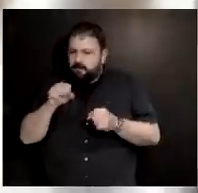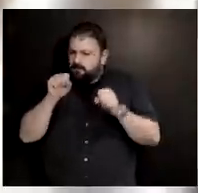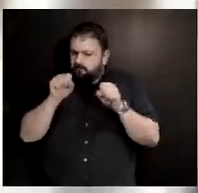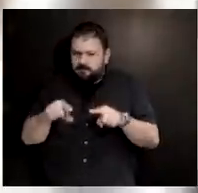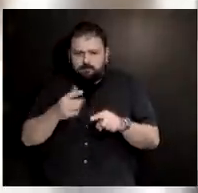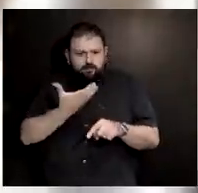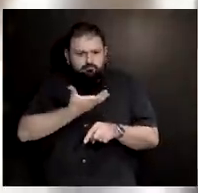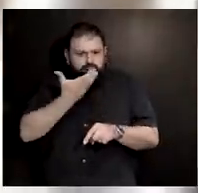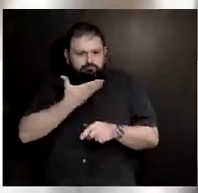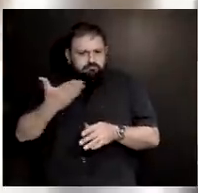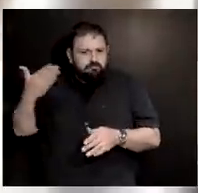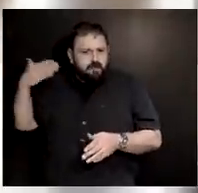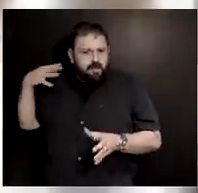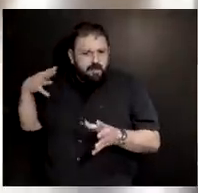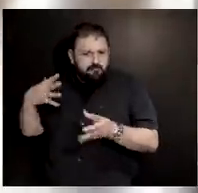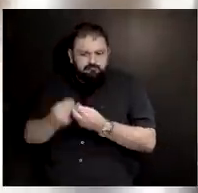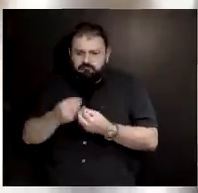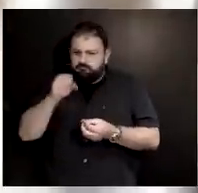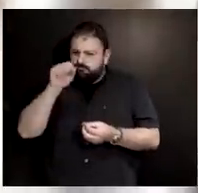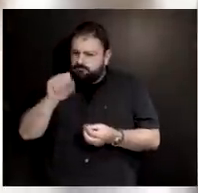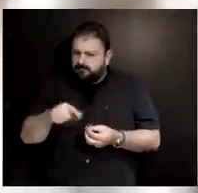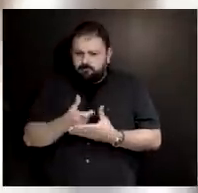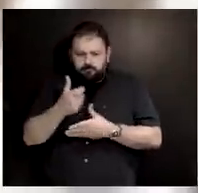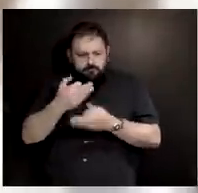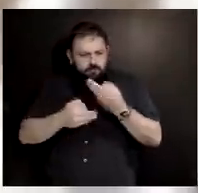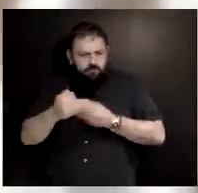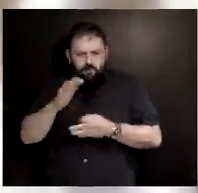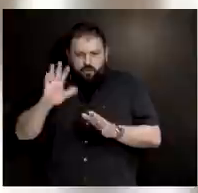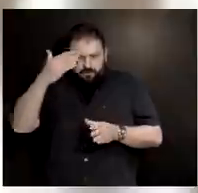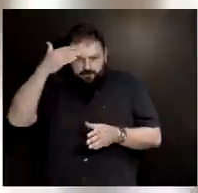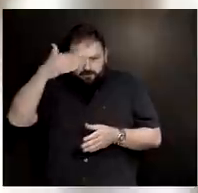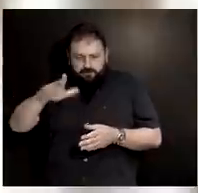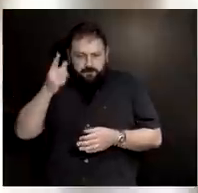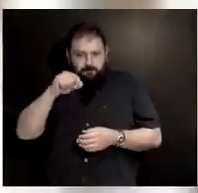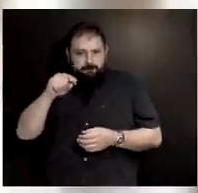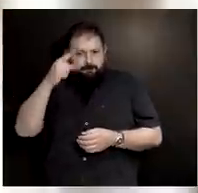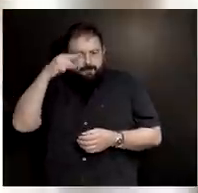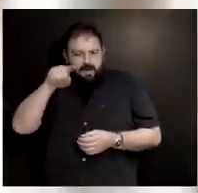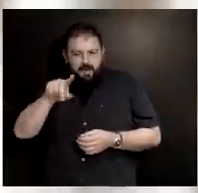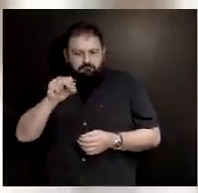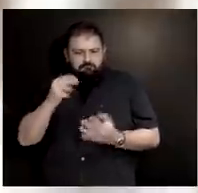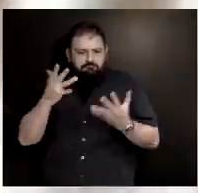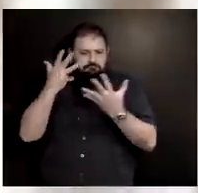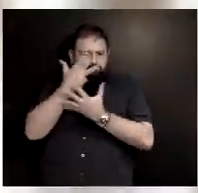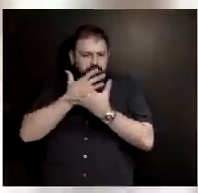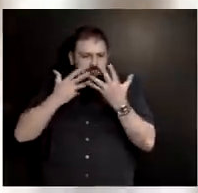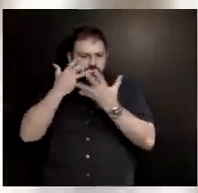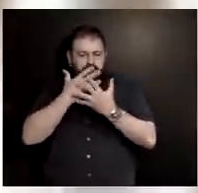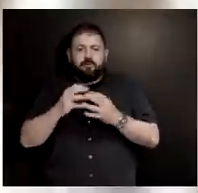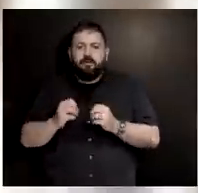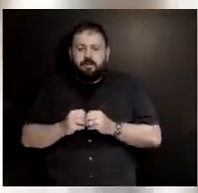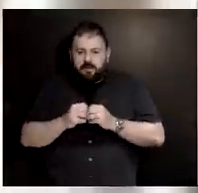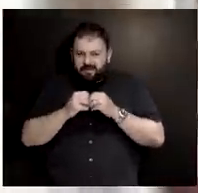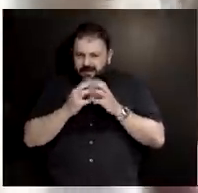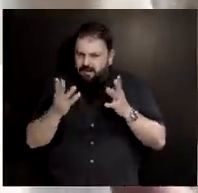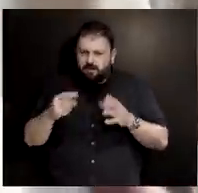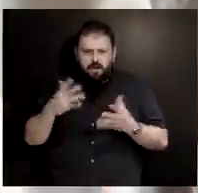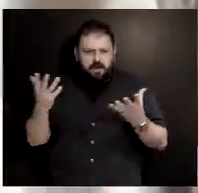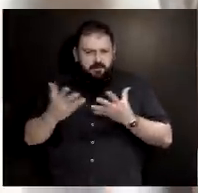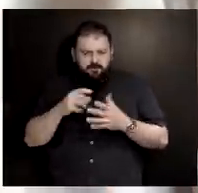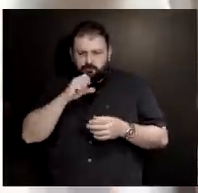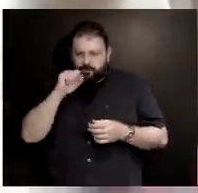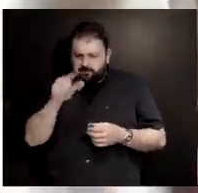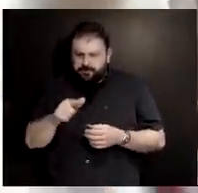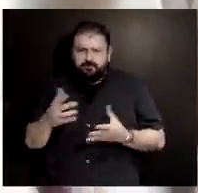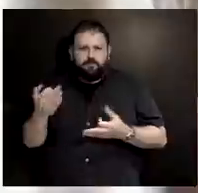filosofía y solamente les queremos avisar para que lo sepan y no se nos confundan por ahí. Obviamente haremos la misma estrategia para las